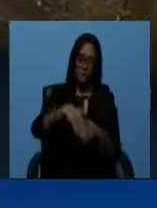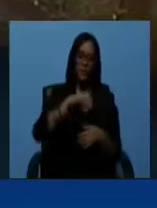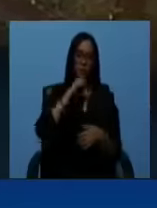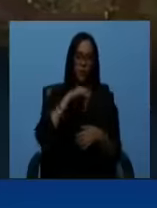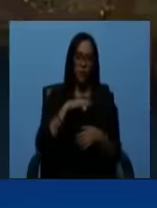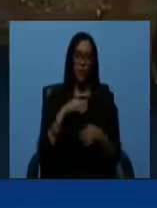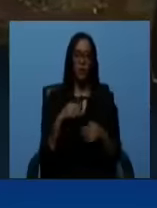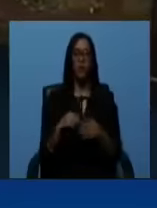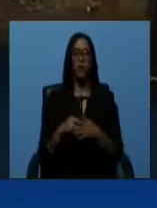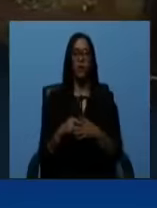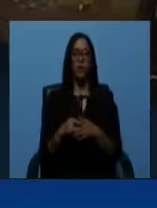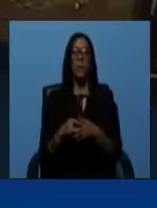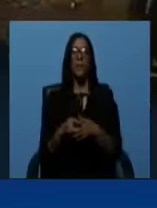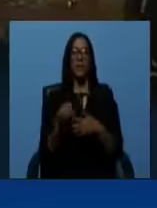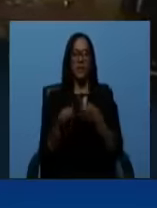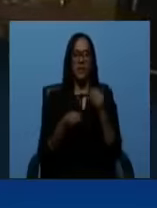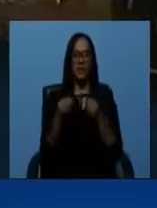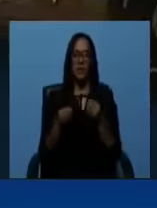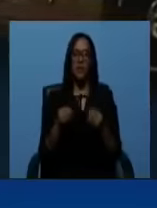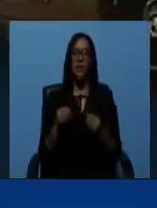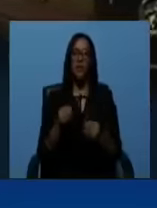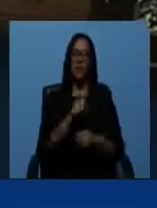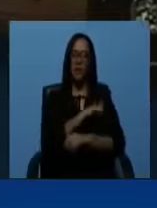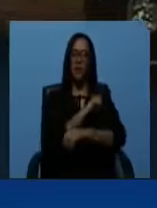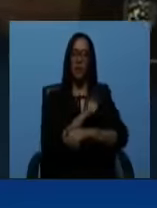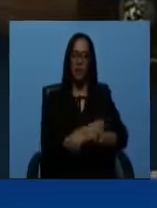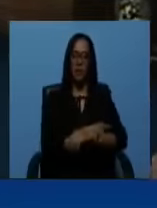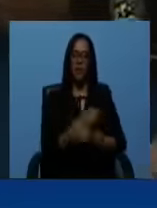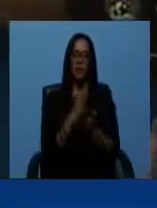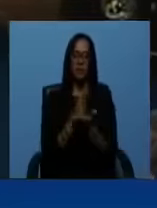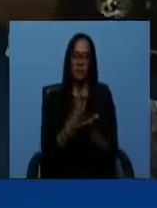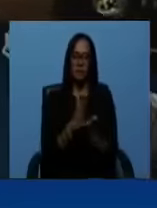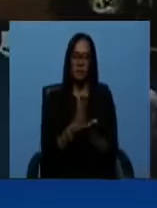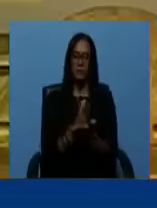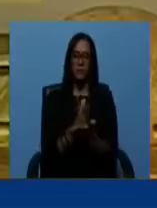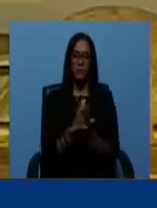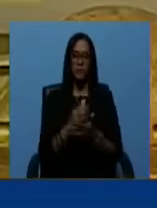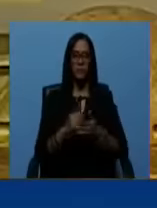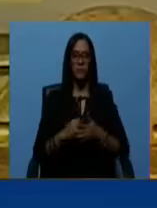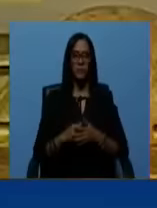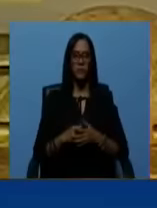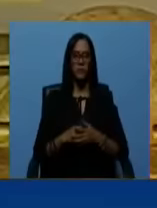hegemónico, va a ser una gran potencia, siempre.